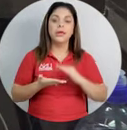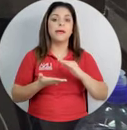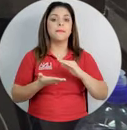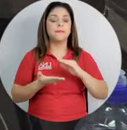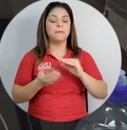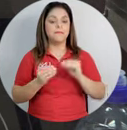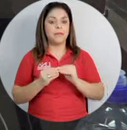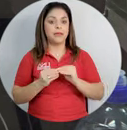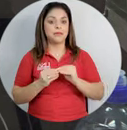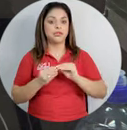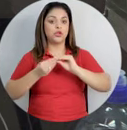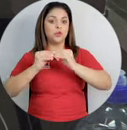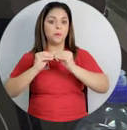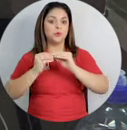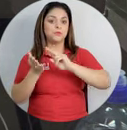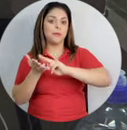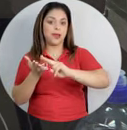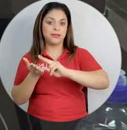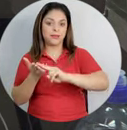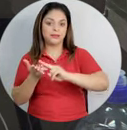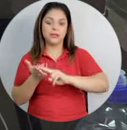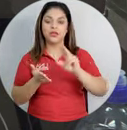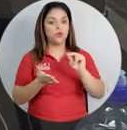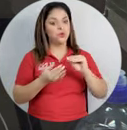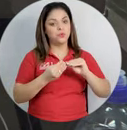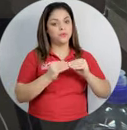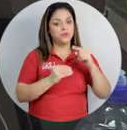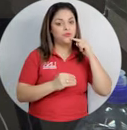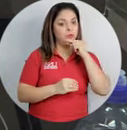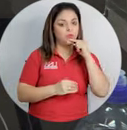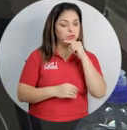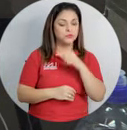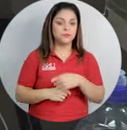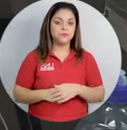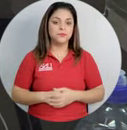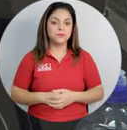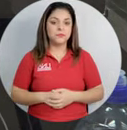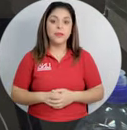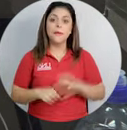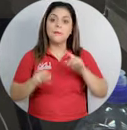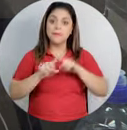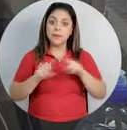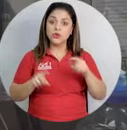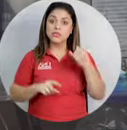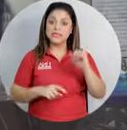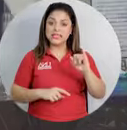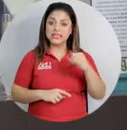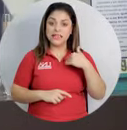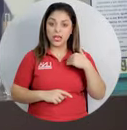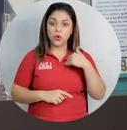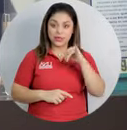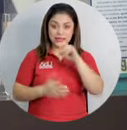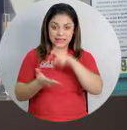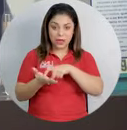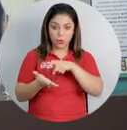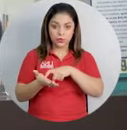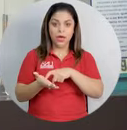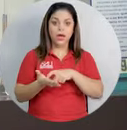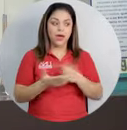tener números verdes. Pero ojo, mientras tenga esa deuda, tengo que mantener